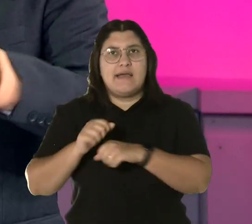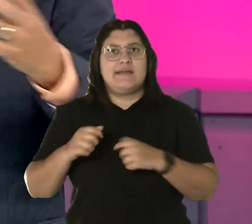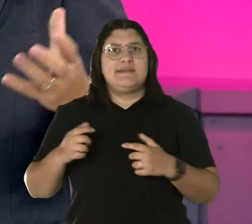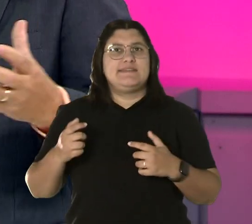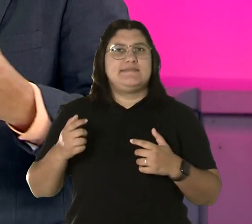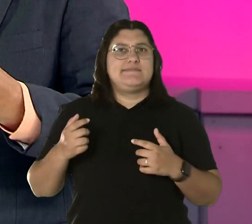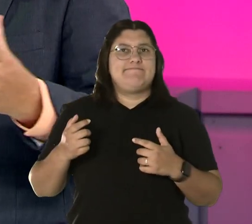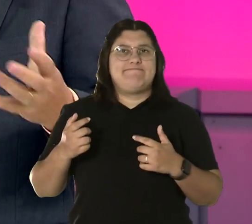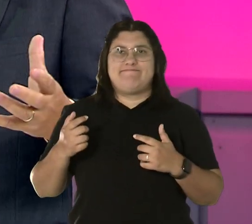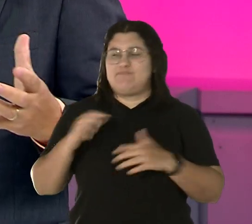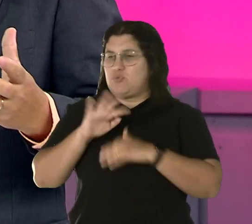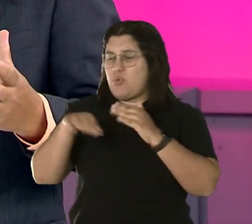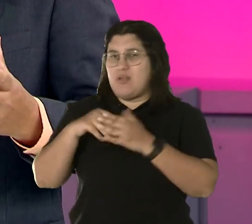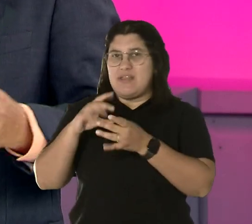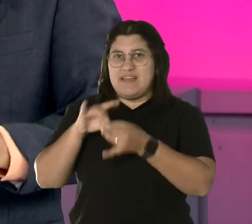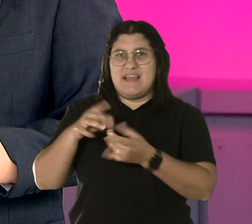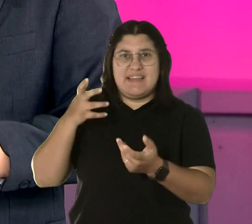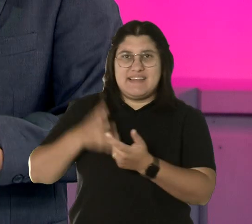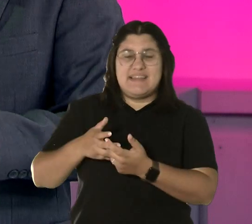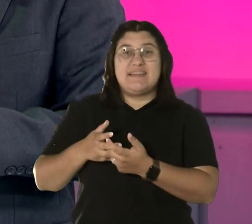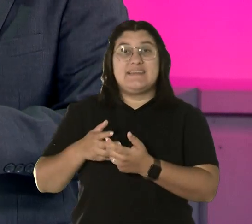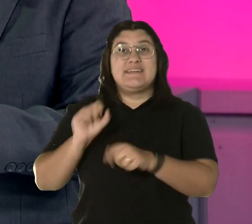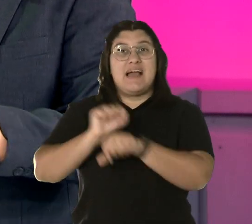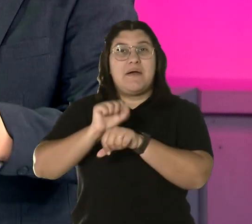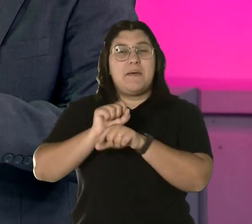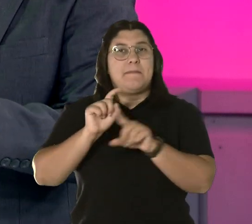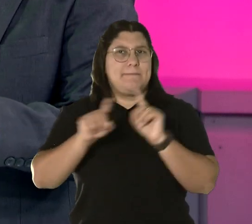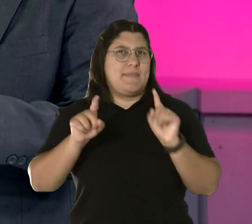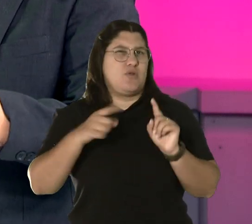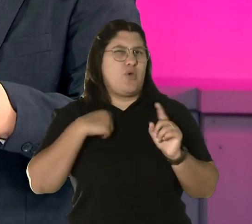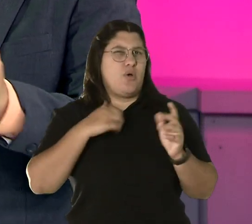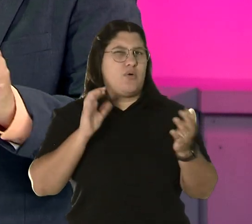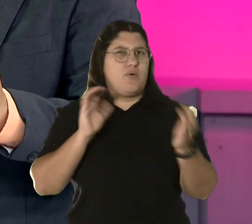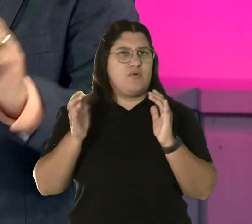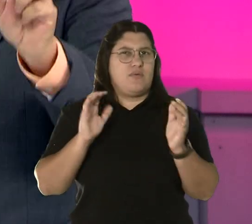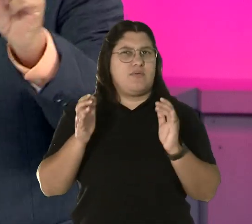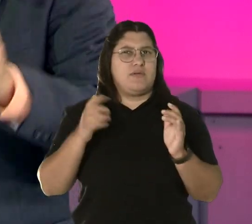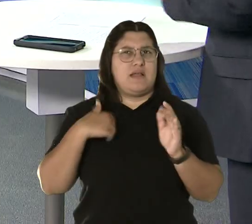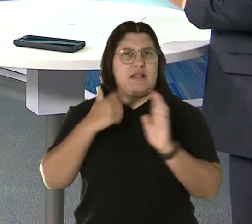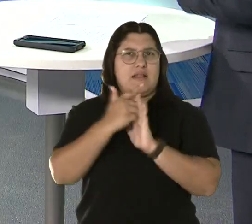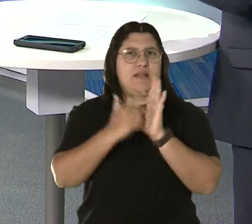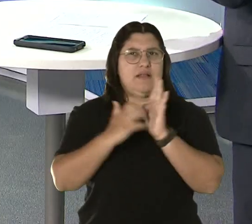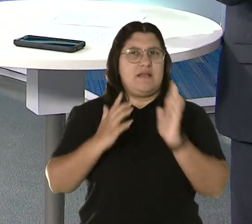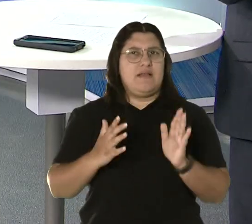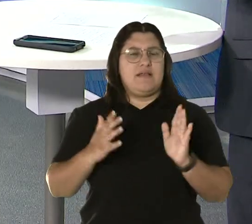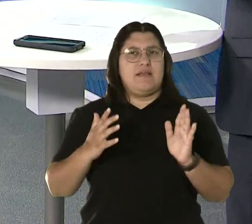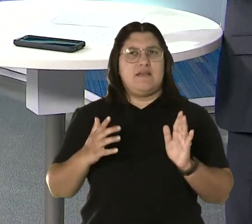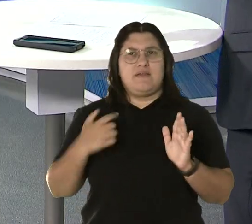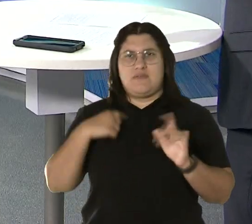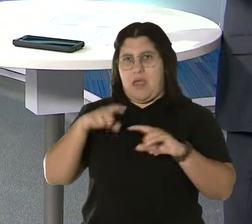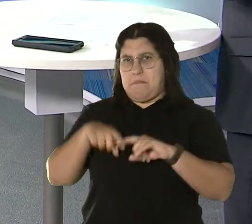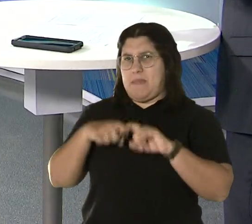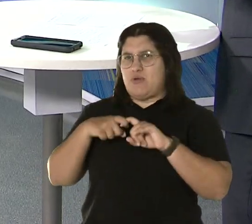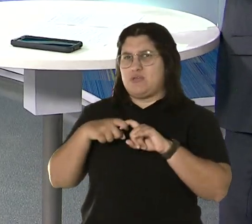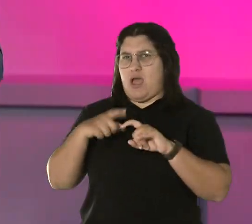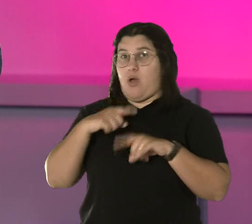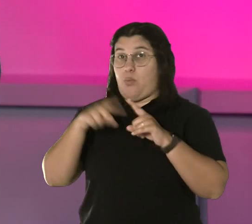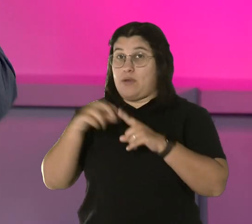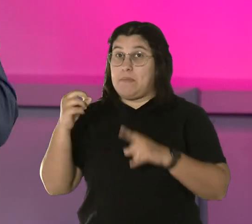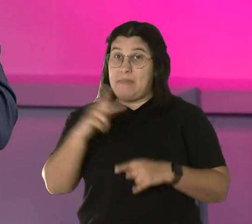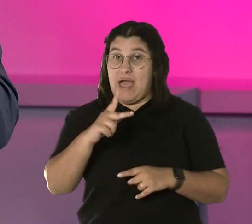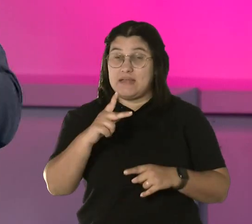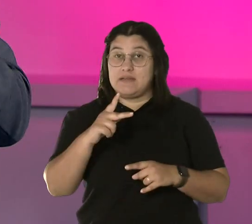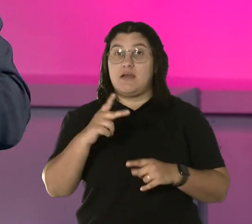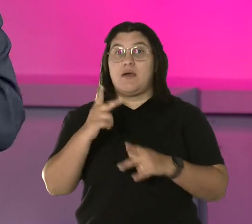la movilidad en el país, pero voy a comparar lo que era la pasada ley, pero ya me indican acá que tengo que ir a una pausa. Vamos a regresar y